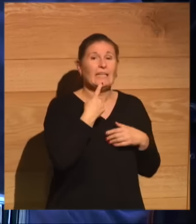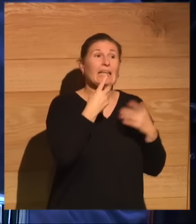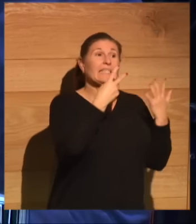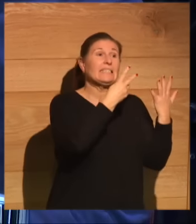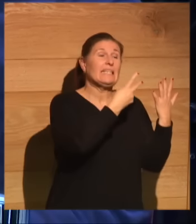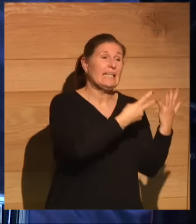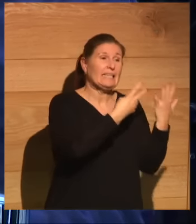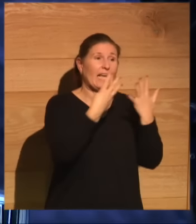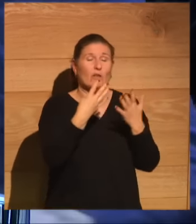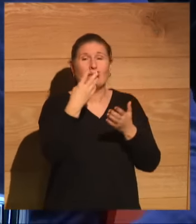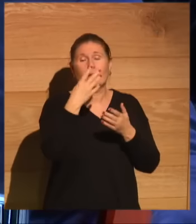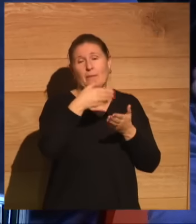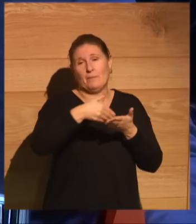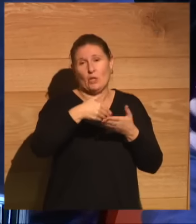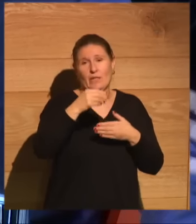antiguos dólares.